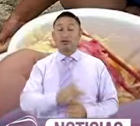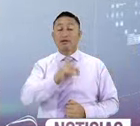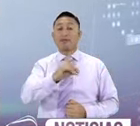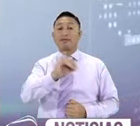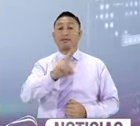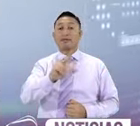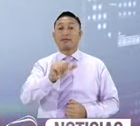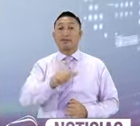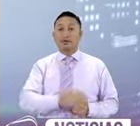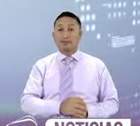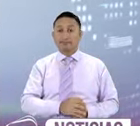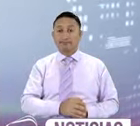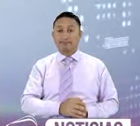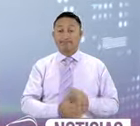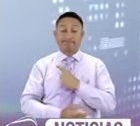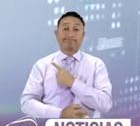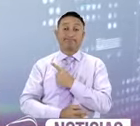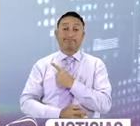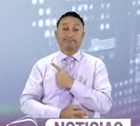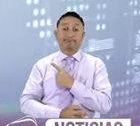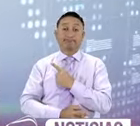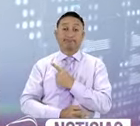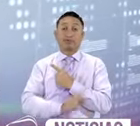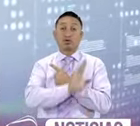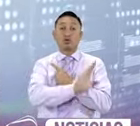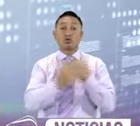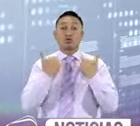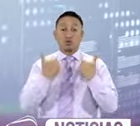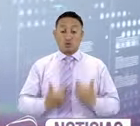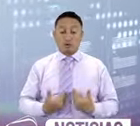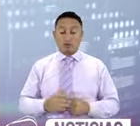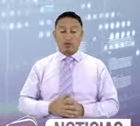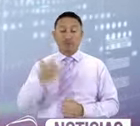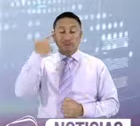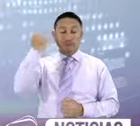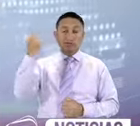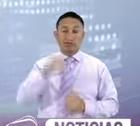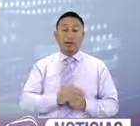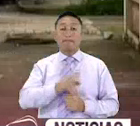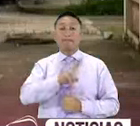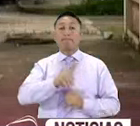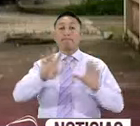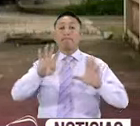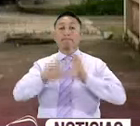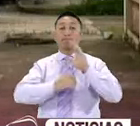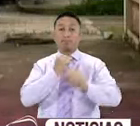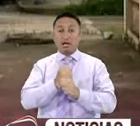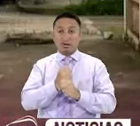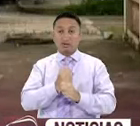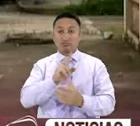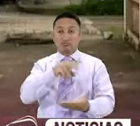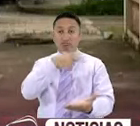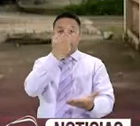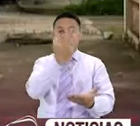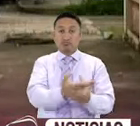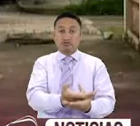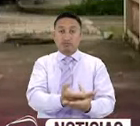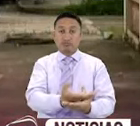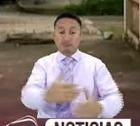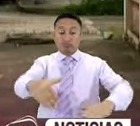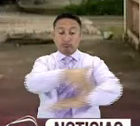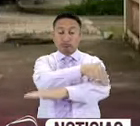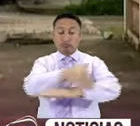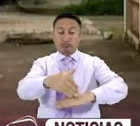Carnero Elizalde. El cuerpo herido de la joven edil de 29 años quedó tendido en una de las adoquinadas calles y aunque